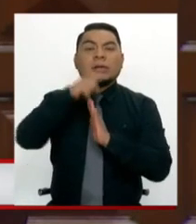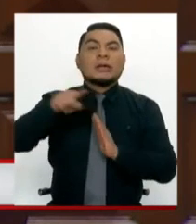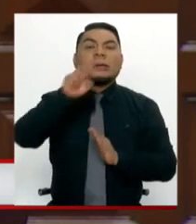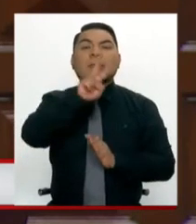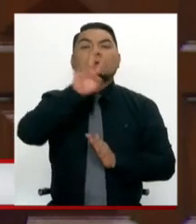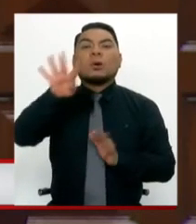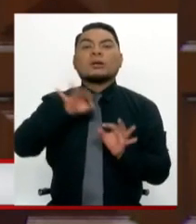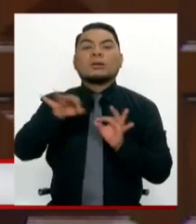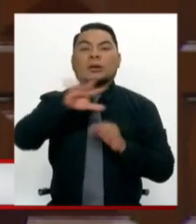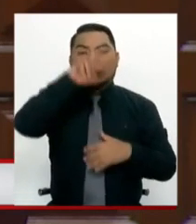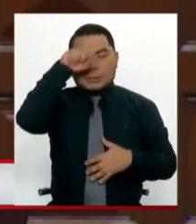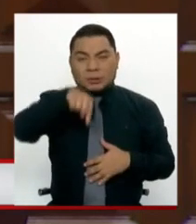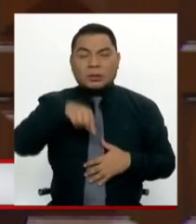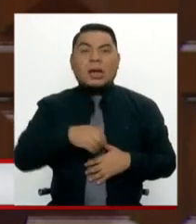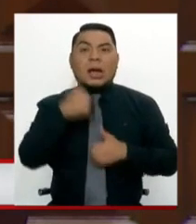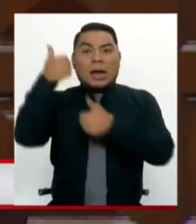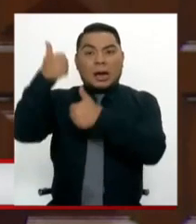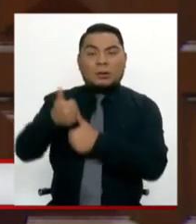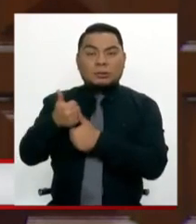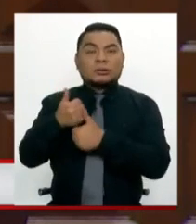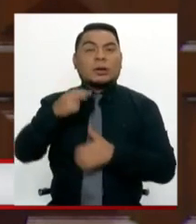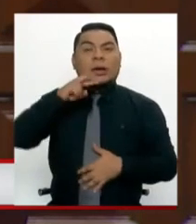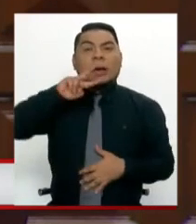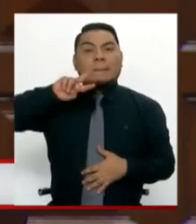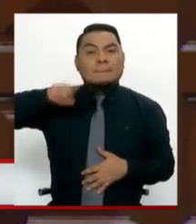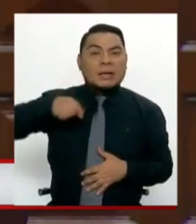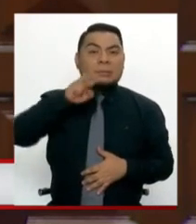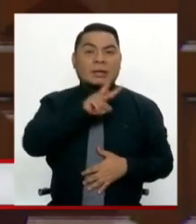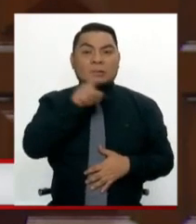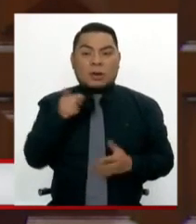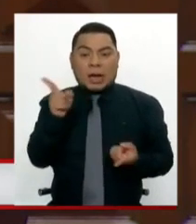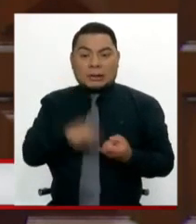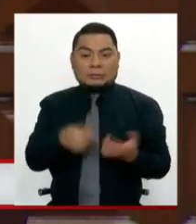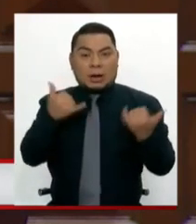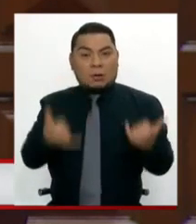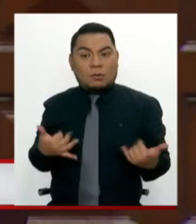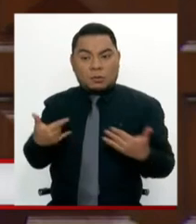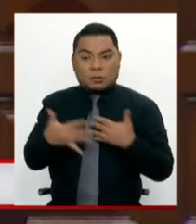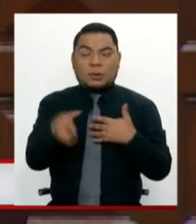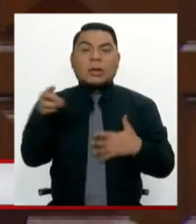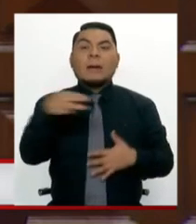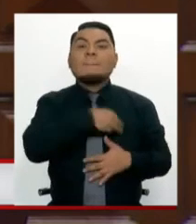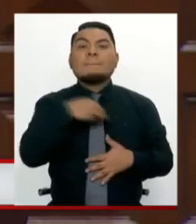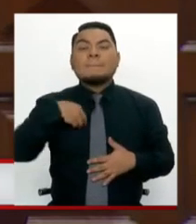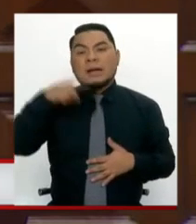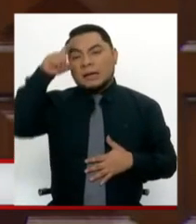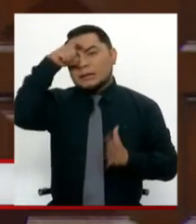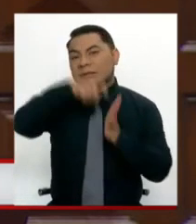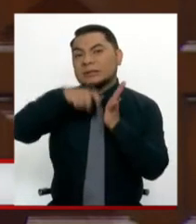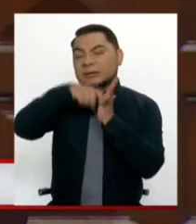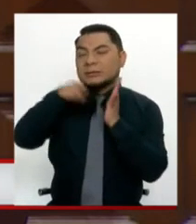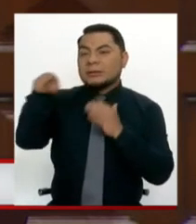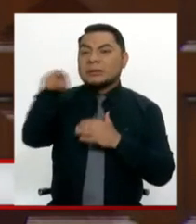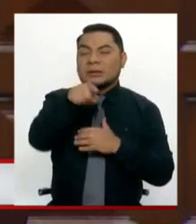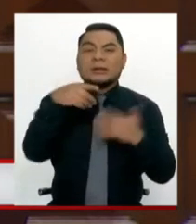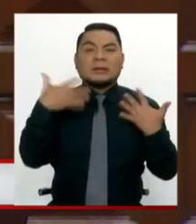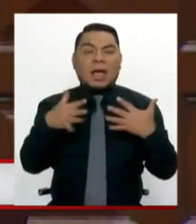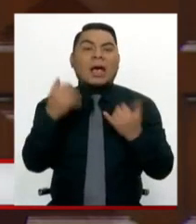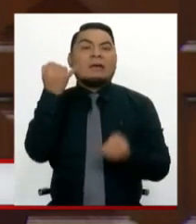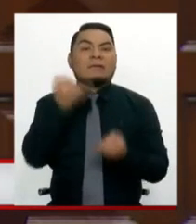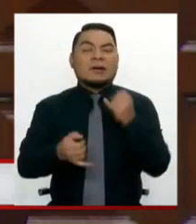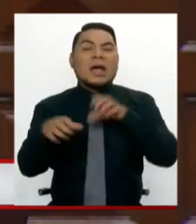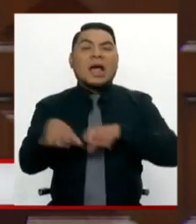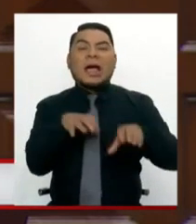Perú. Desde agosto del 2021 a la fecha, el Ministerio de Energías y Minas ha concluido